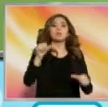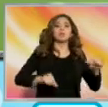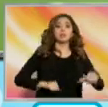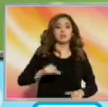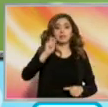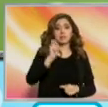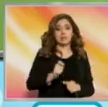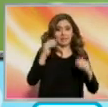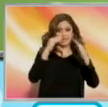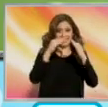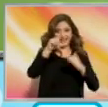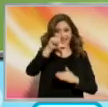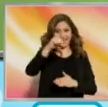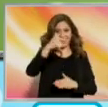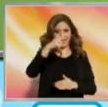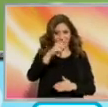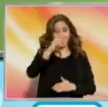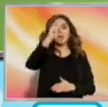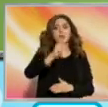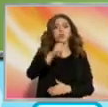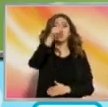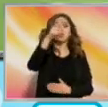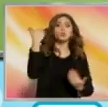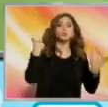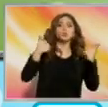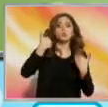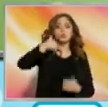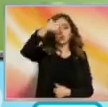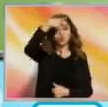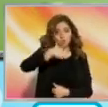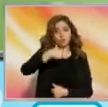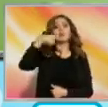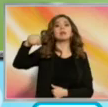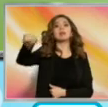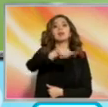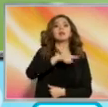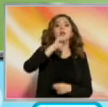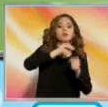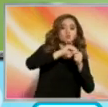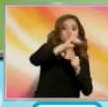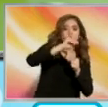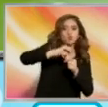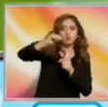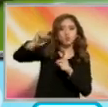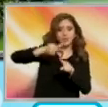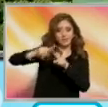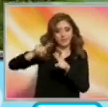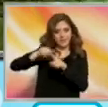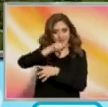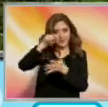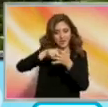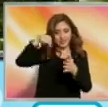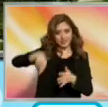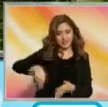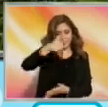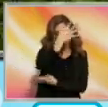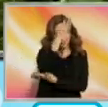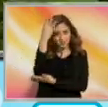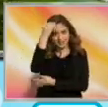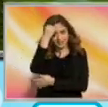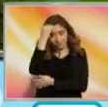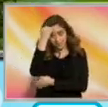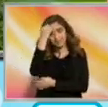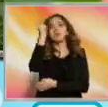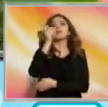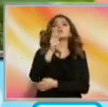paseo nocturno, donde recorremos diferentes puntos del bosque de Chapultepec, que también ha sido muy exitoso ese paseo. Lo pueden hacer en